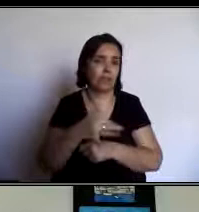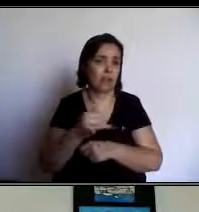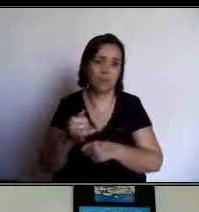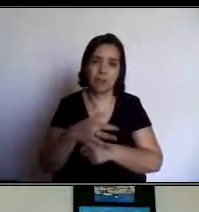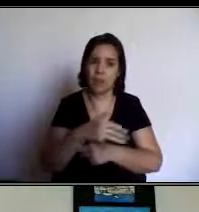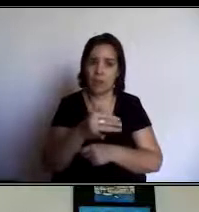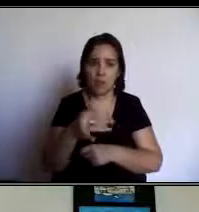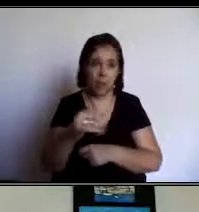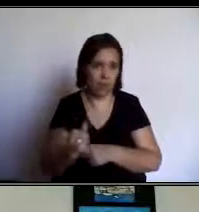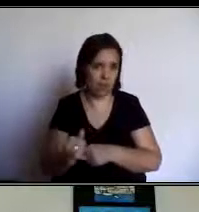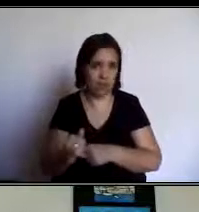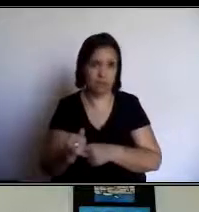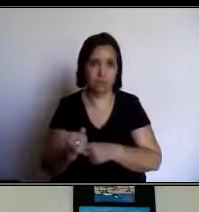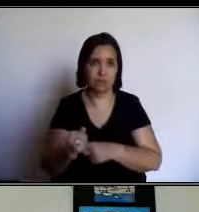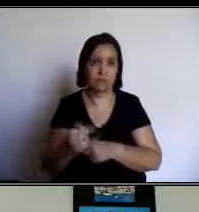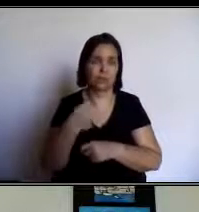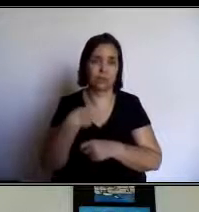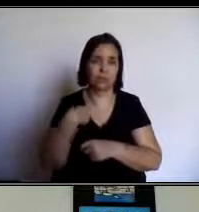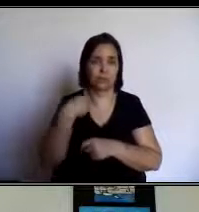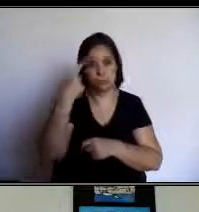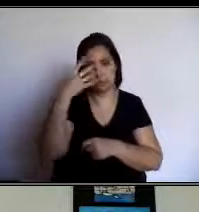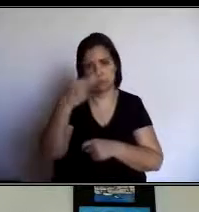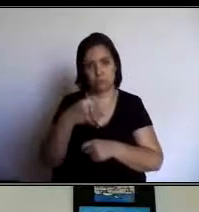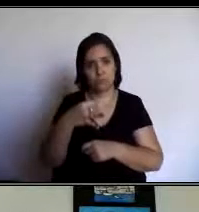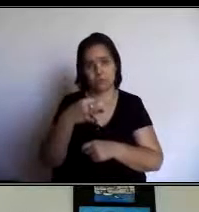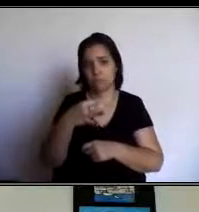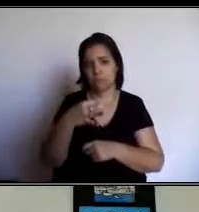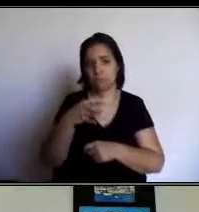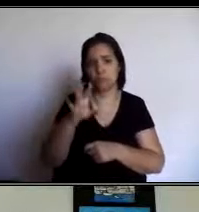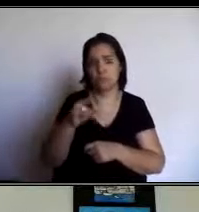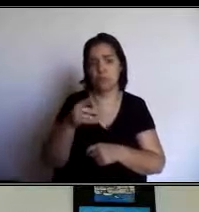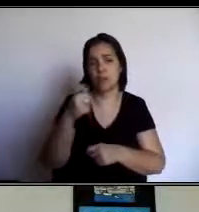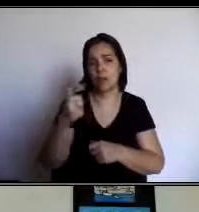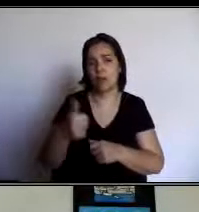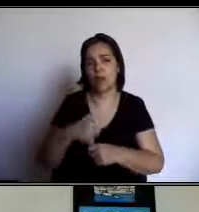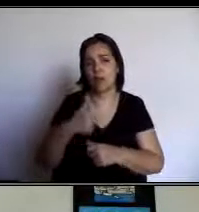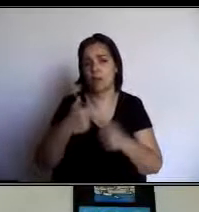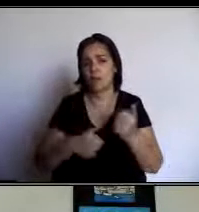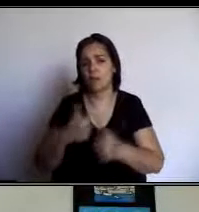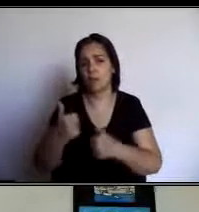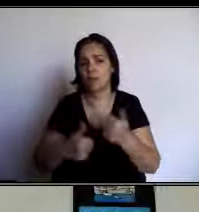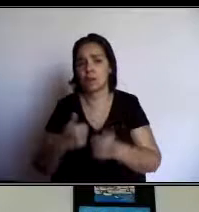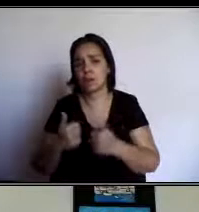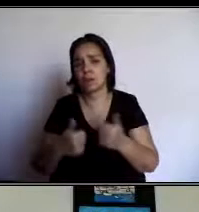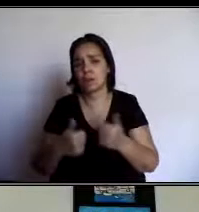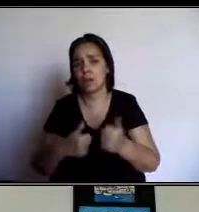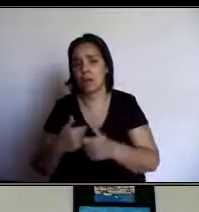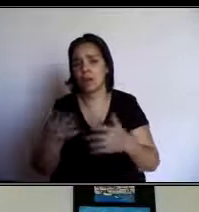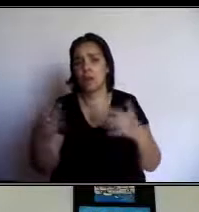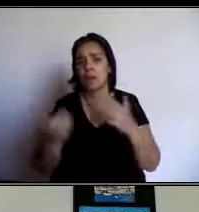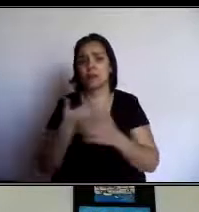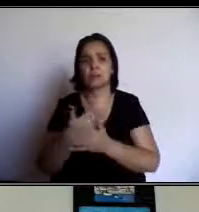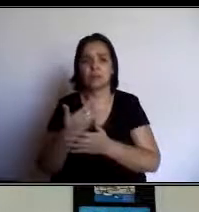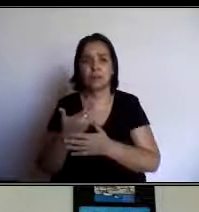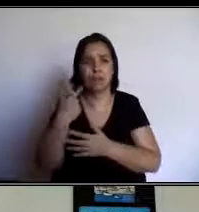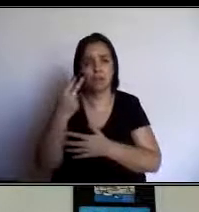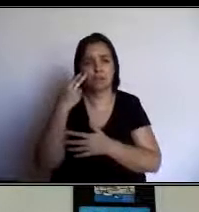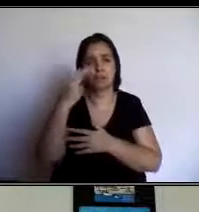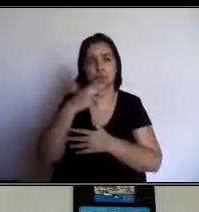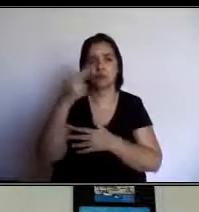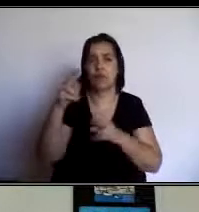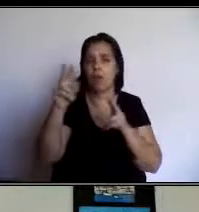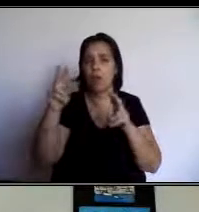tenemos. Pero creemos que sí que puede haber oportunidades y que puede haber vías en las que explorar